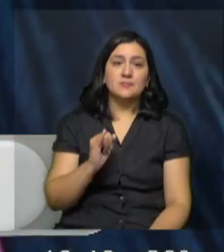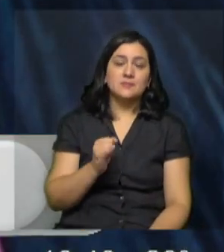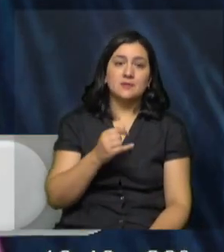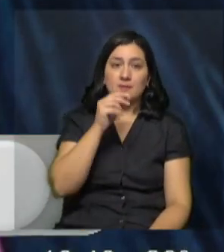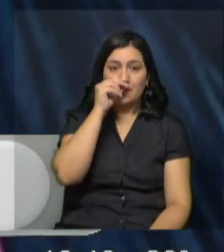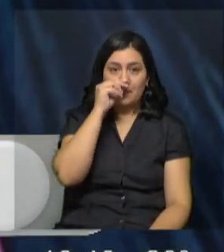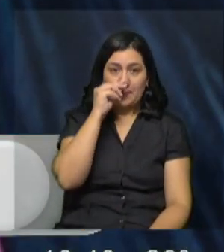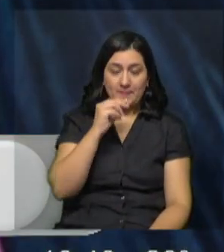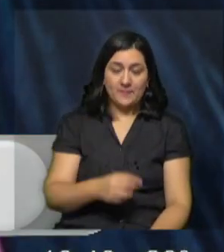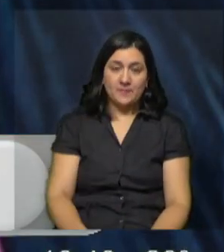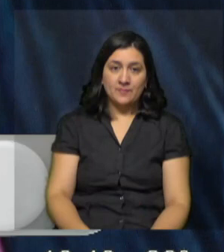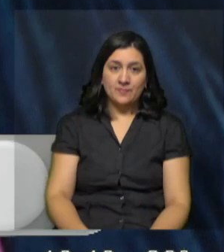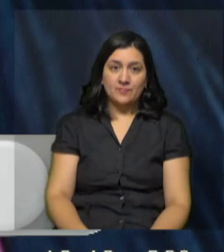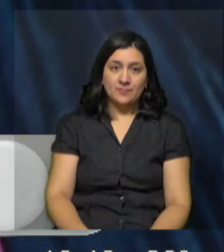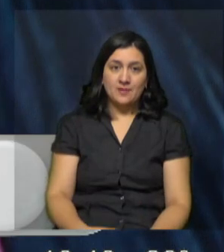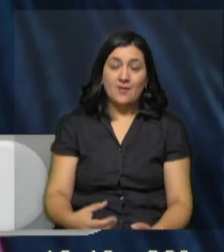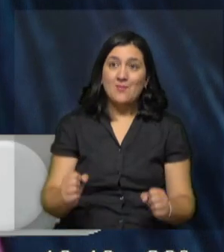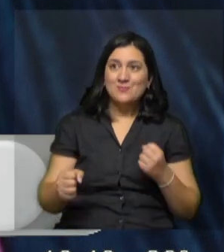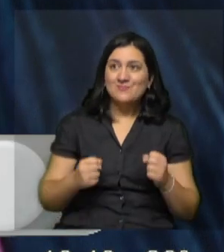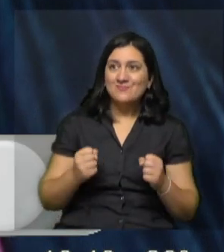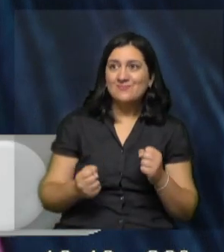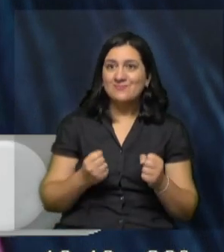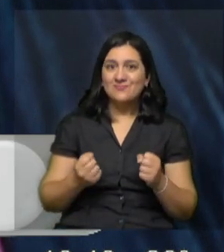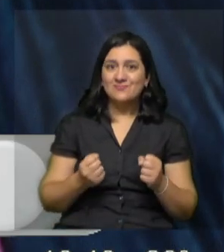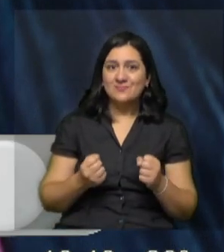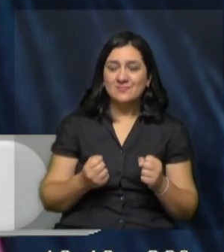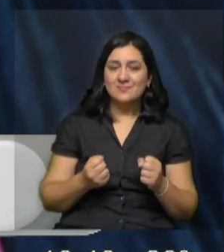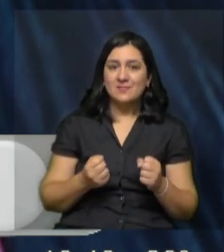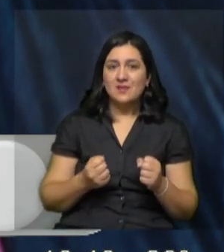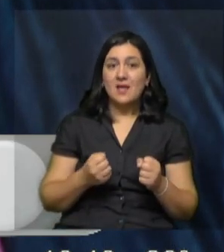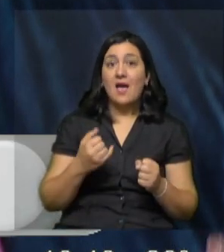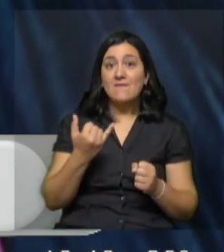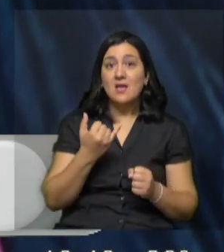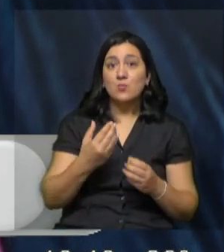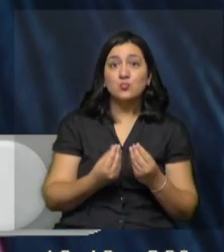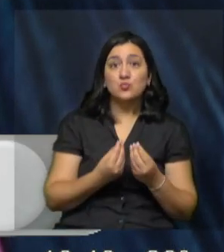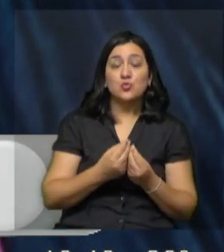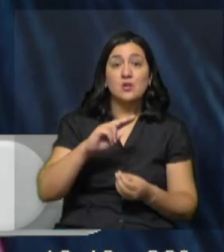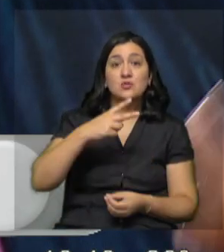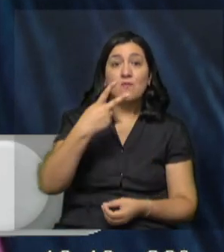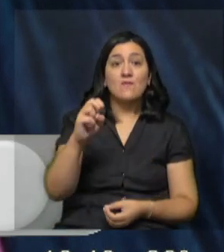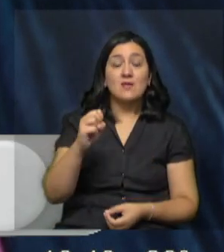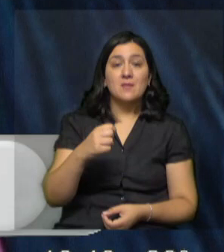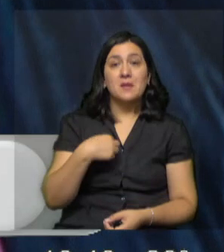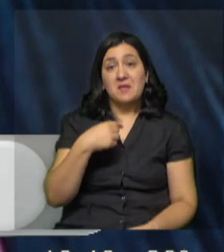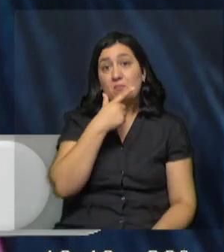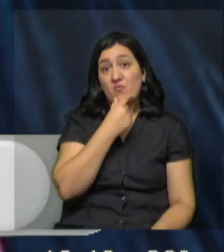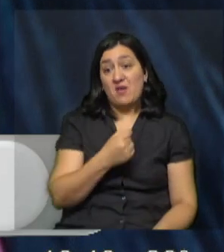mucho efervescencia de que iban a haber muchos de la sub-20. Para mí hubiera sido muy